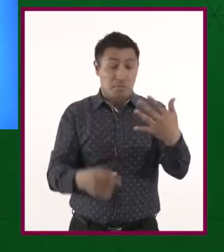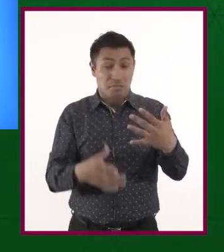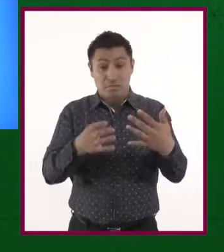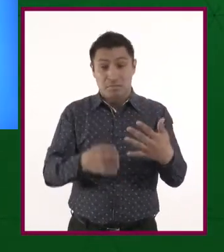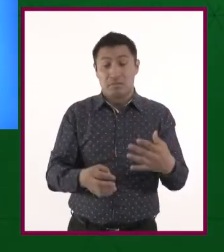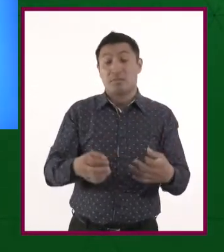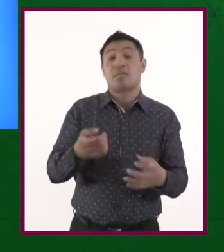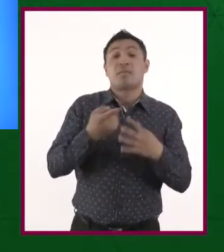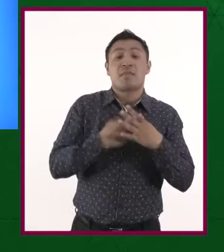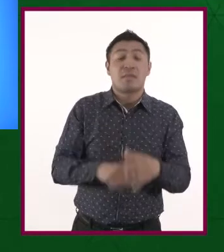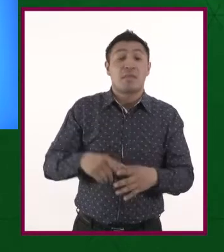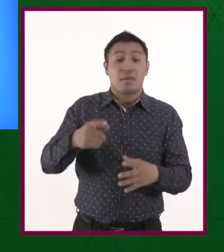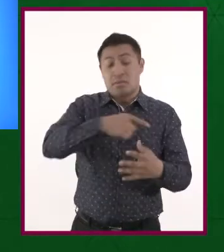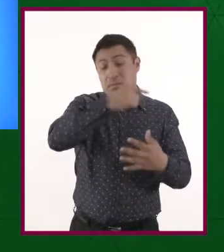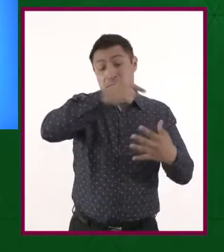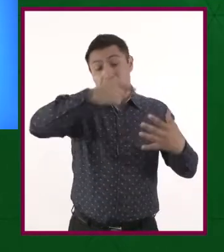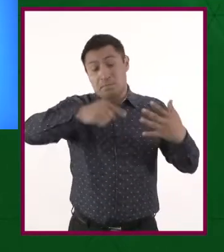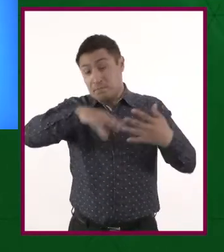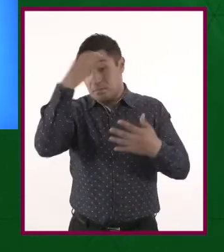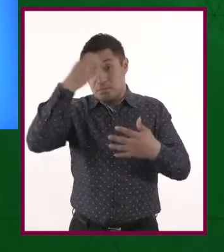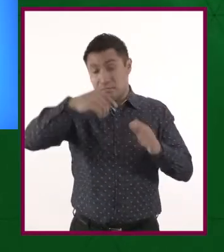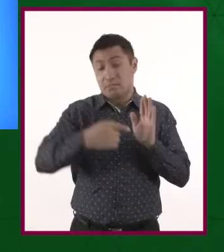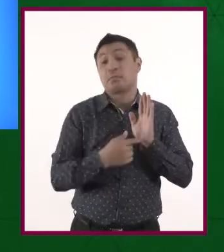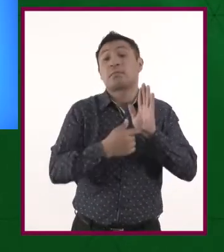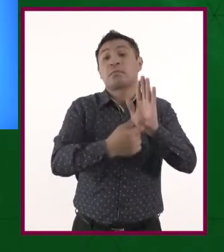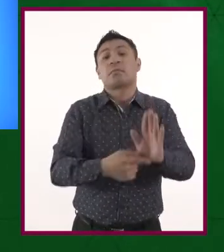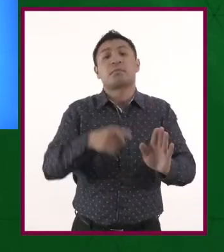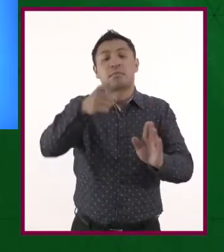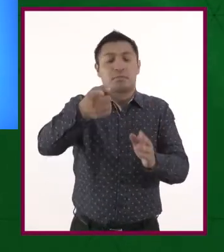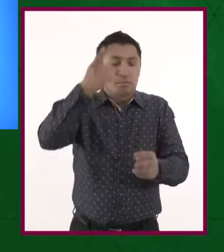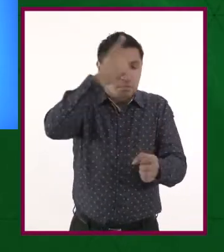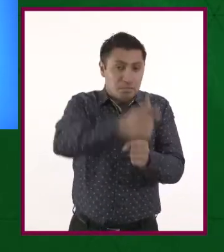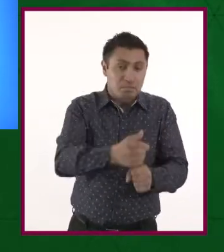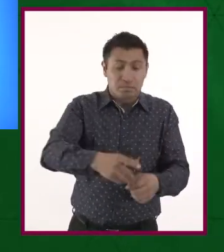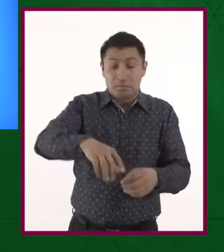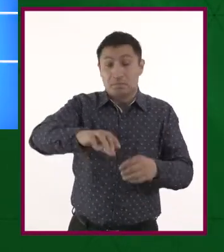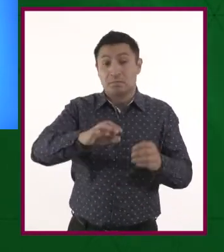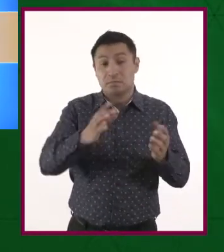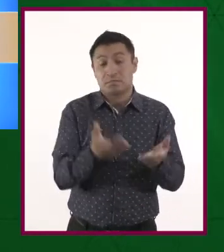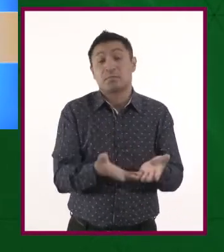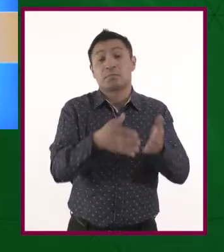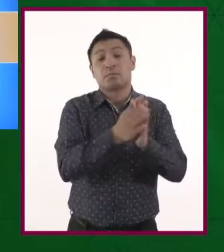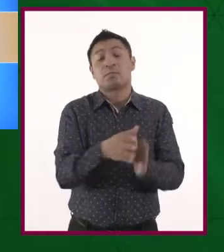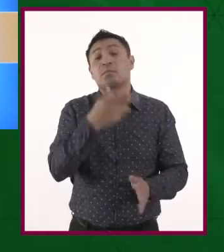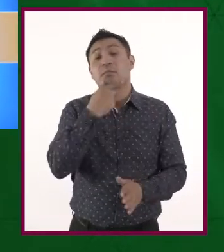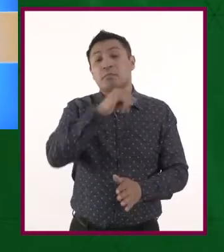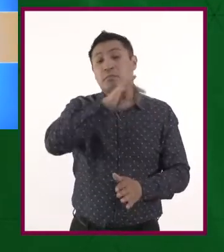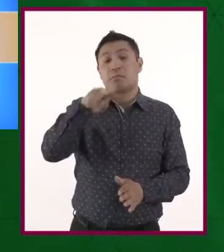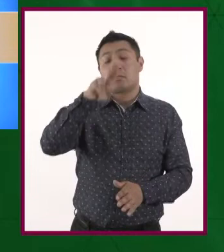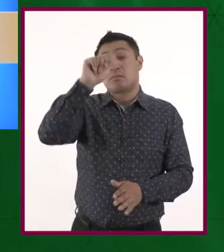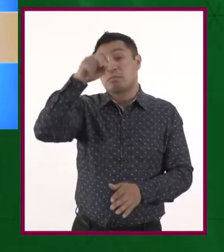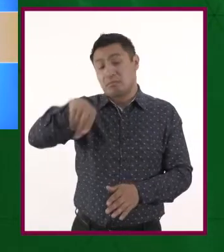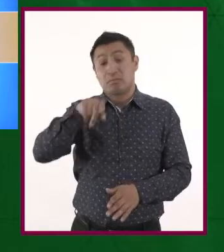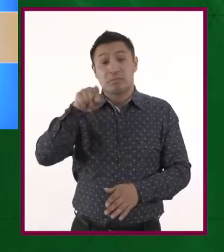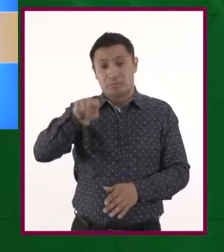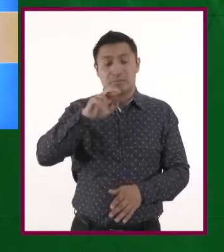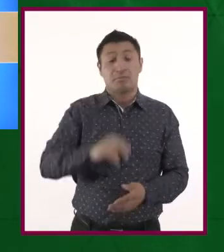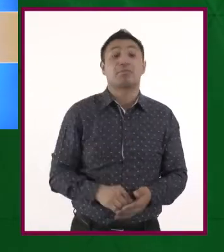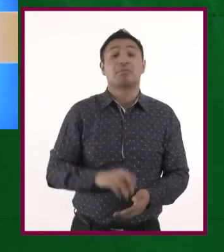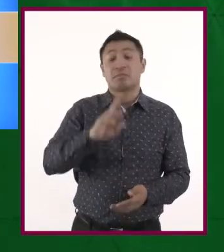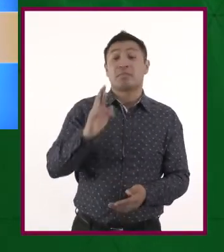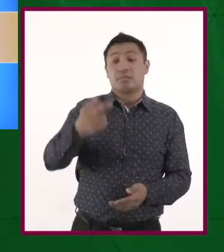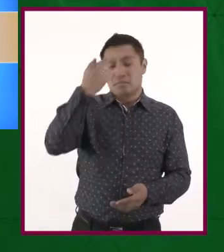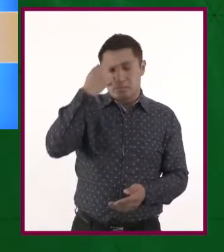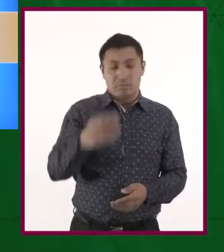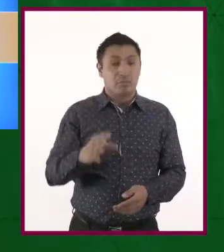a partir de una serie de fotografías que se encuentran en el archivo del fotógrafo Juan Guzmán. No olvides que